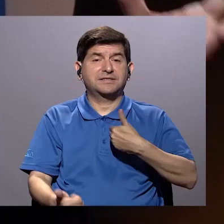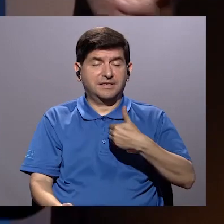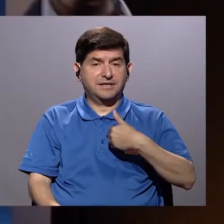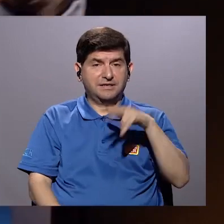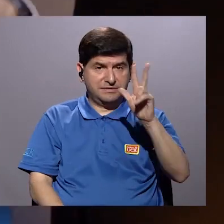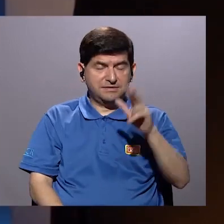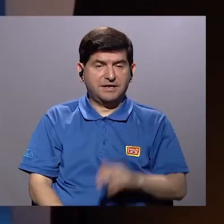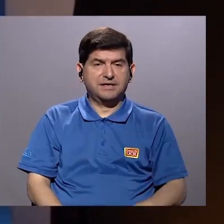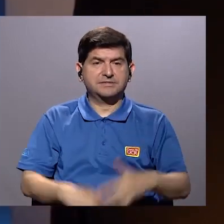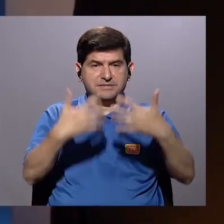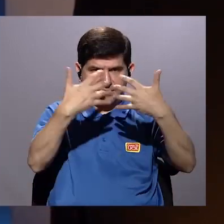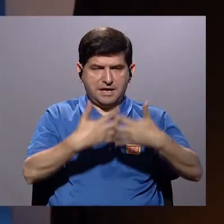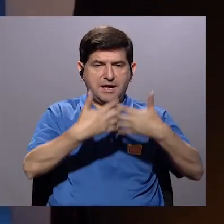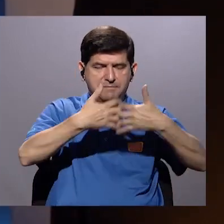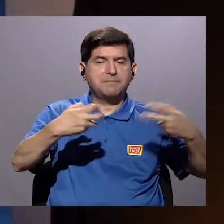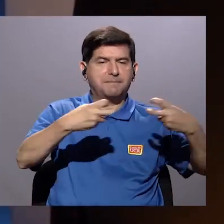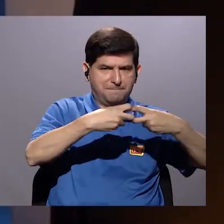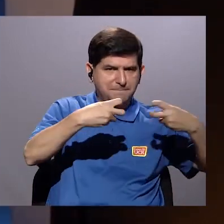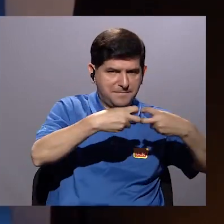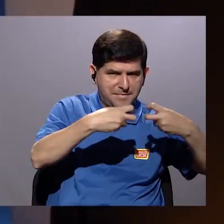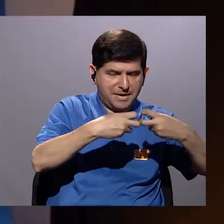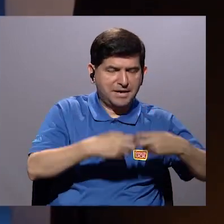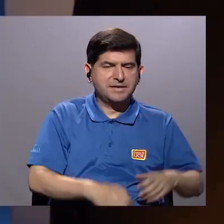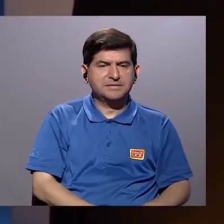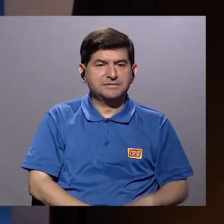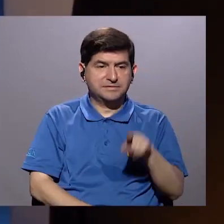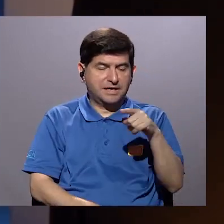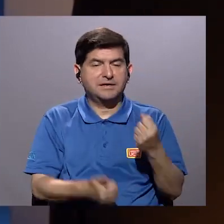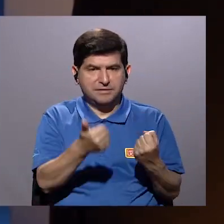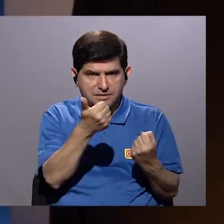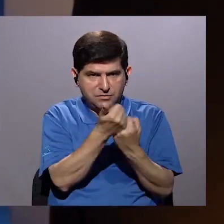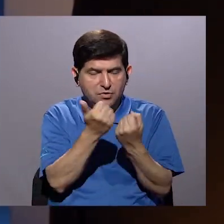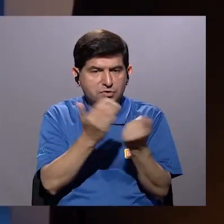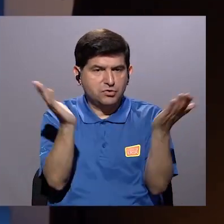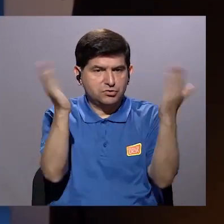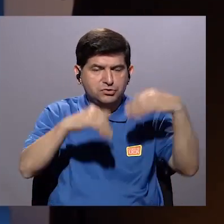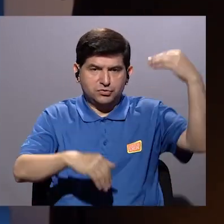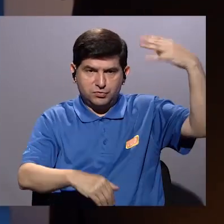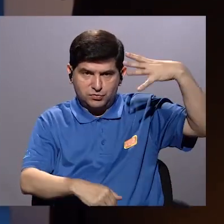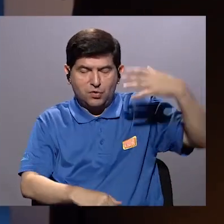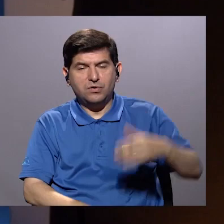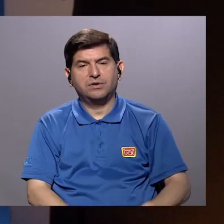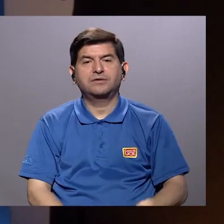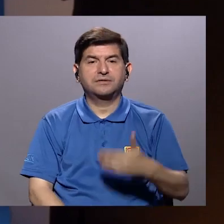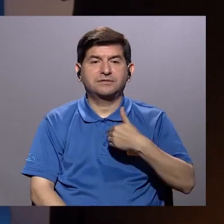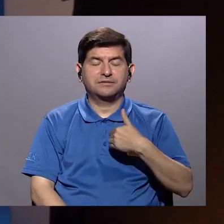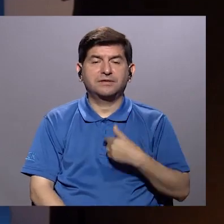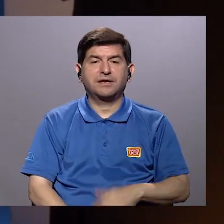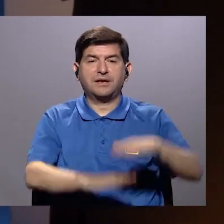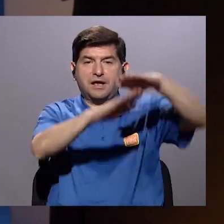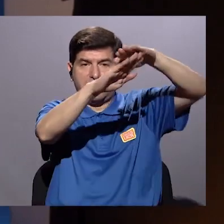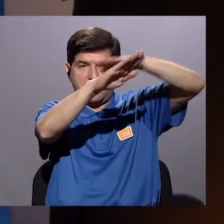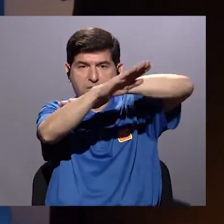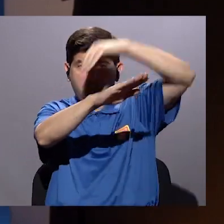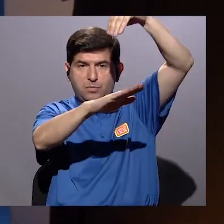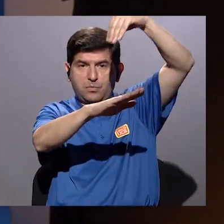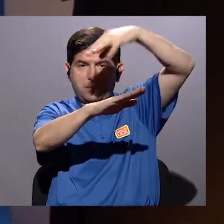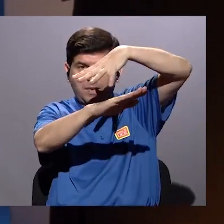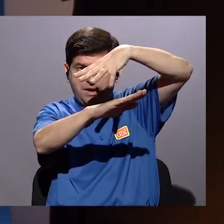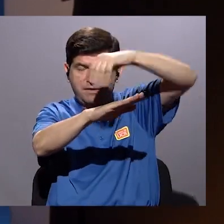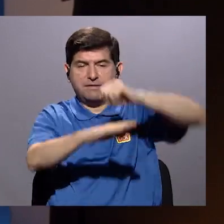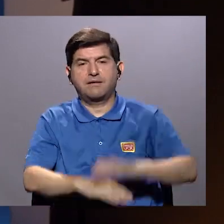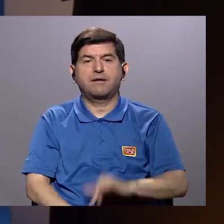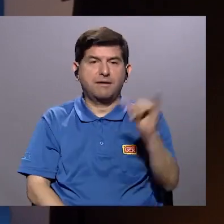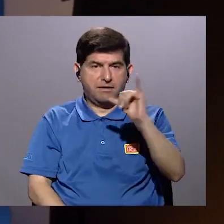la compañía eléctrica, Sí. que suministra respaldo, ¿verdad? Cuando no hay radiación solar. Tenemos los paneles solares también